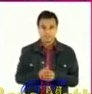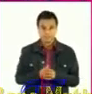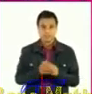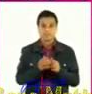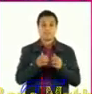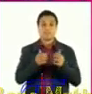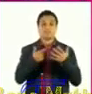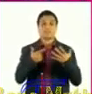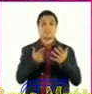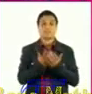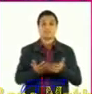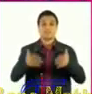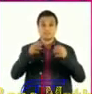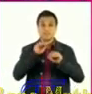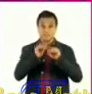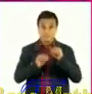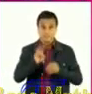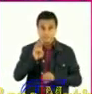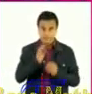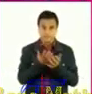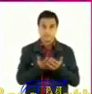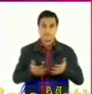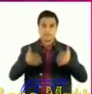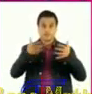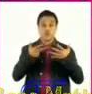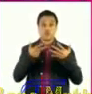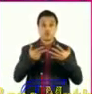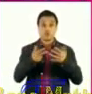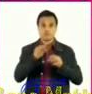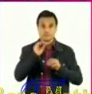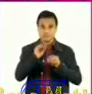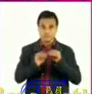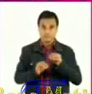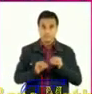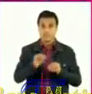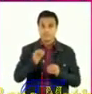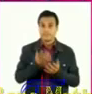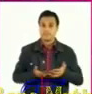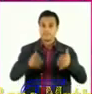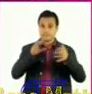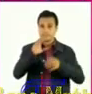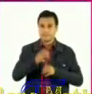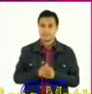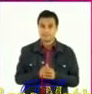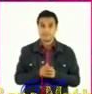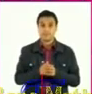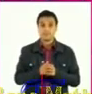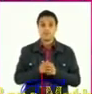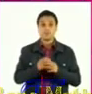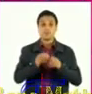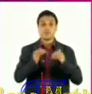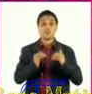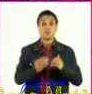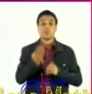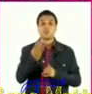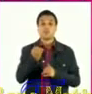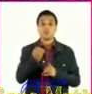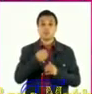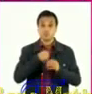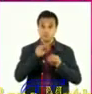filtro B. 8. Elaborar el filtro C. 9. Instalar el contenedor de agua